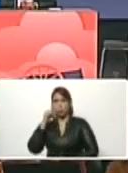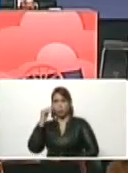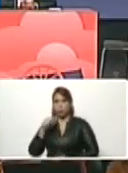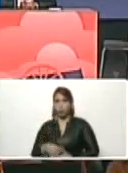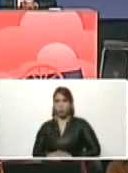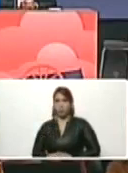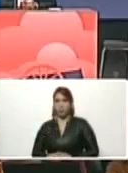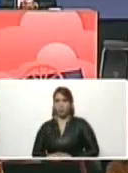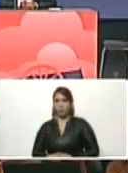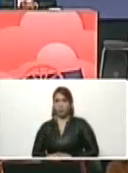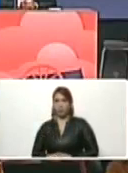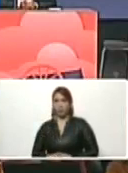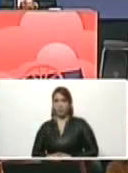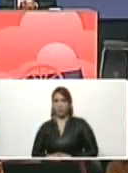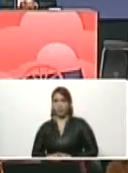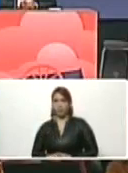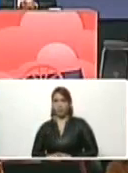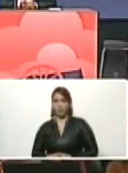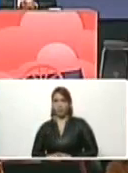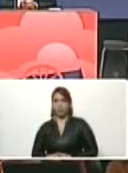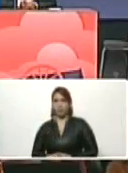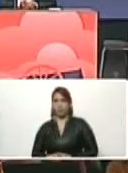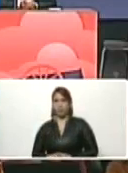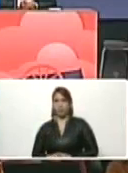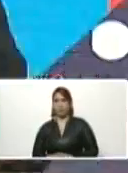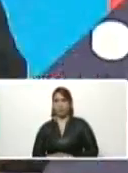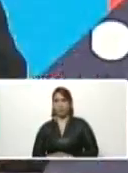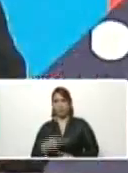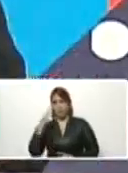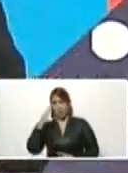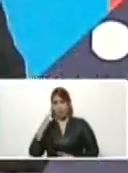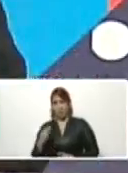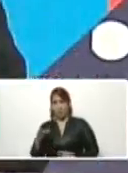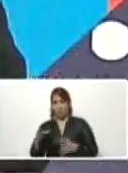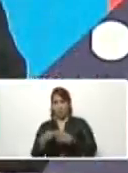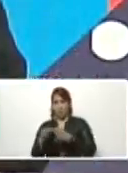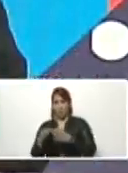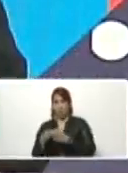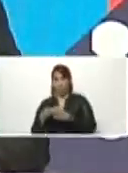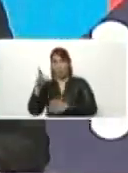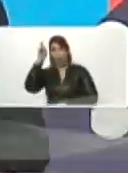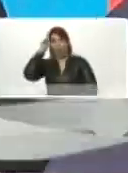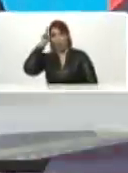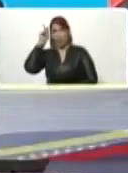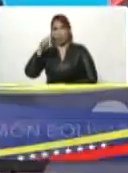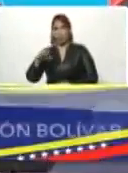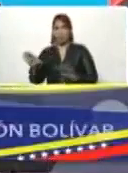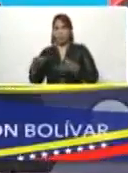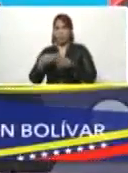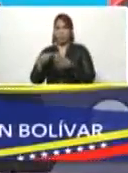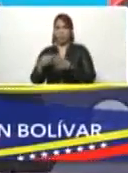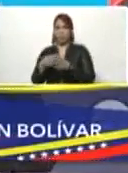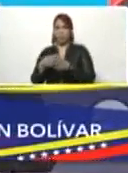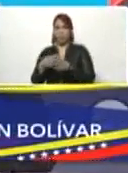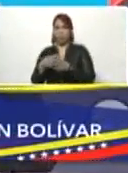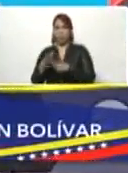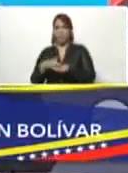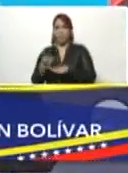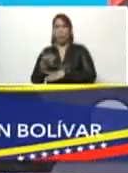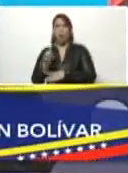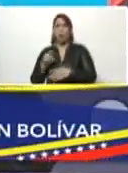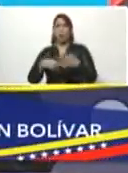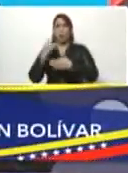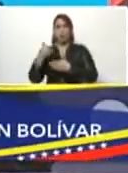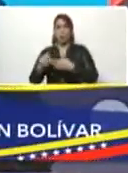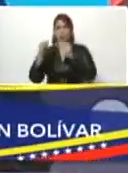Santa Cruz, era el comandante de ese contingente de peruanos, y se reúnen allá, señor presidente, porque hay un proyecto